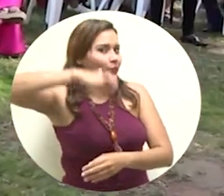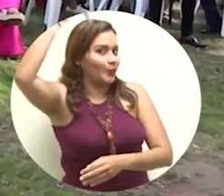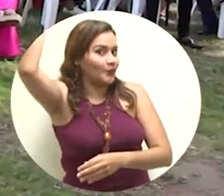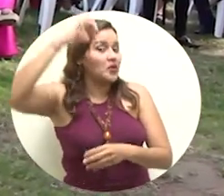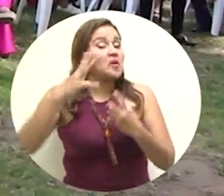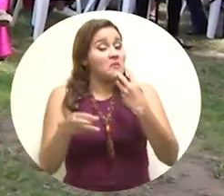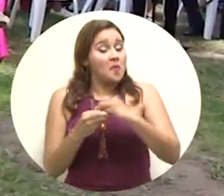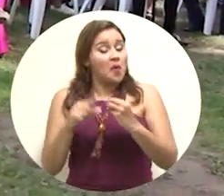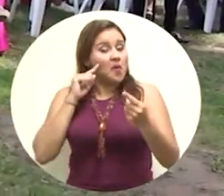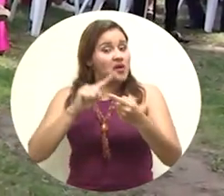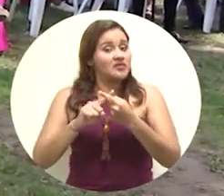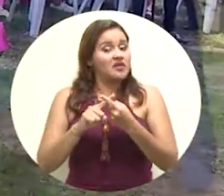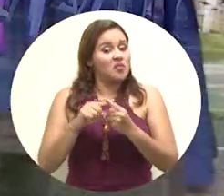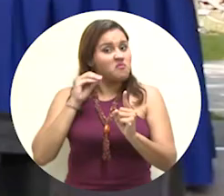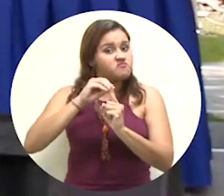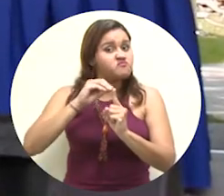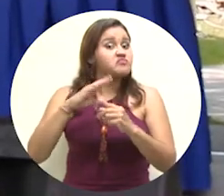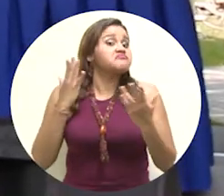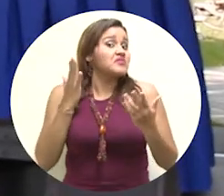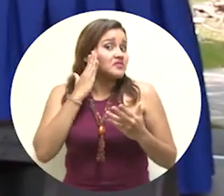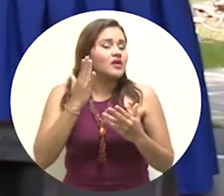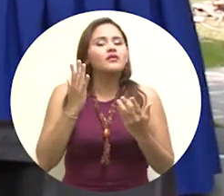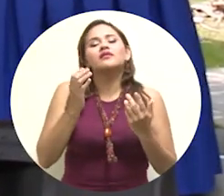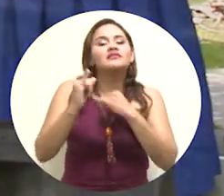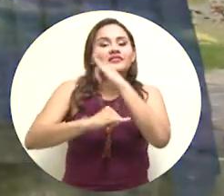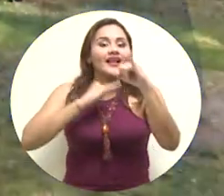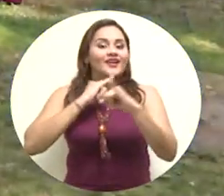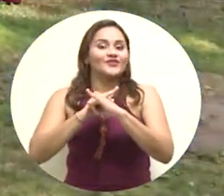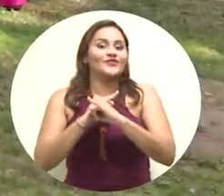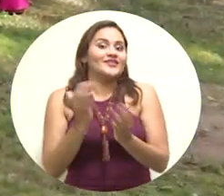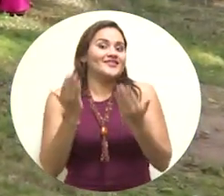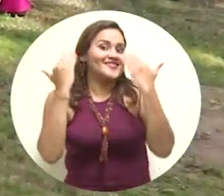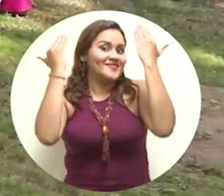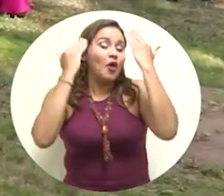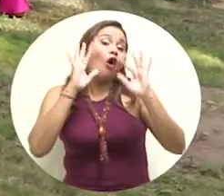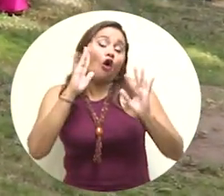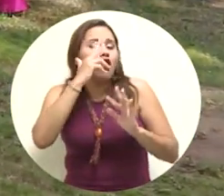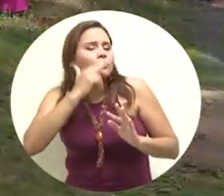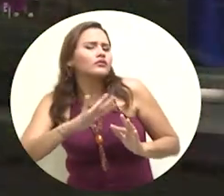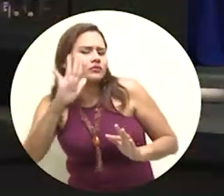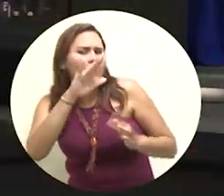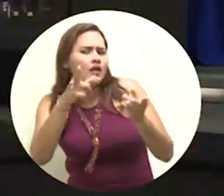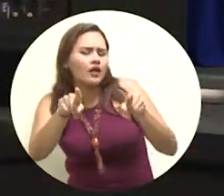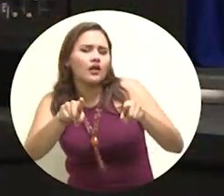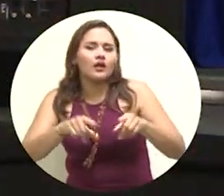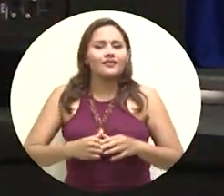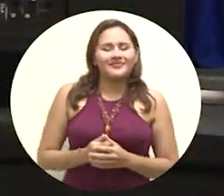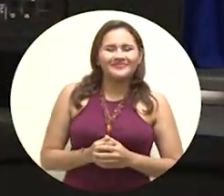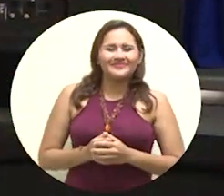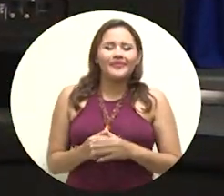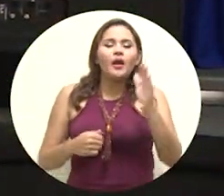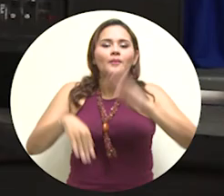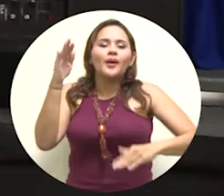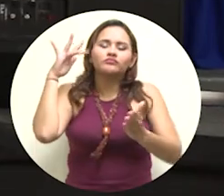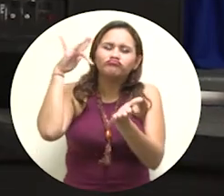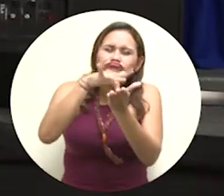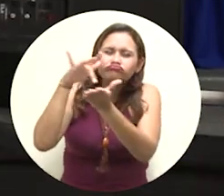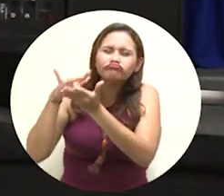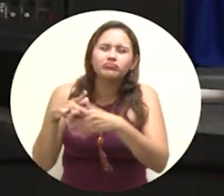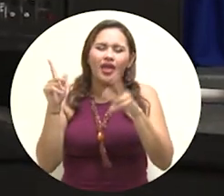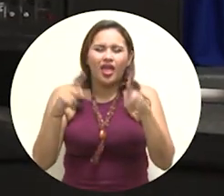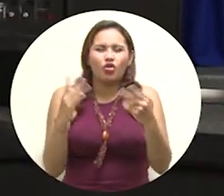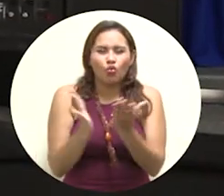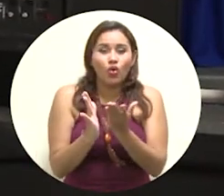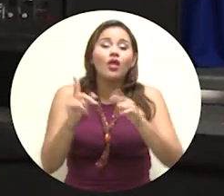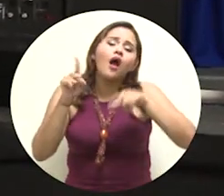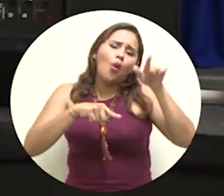e internacional. La participación de diversas universidades, la gran participación de estudiantes de pregrado,